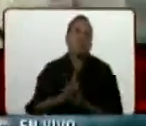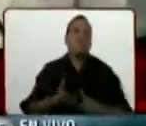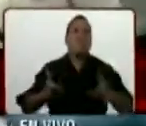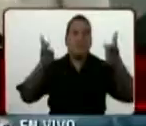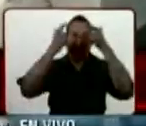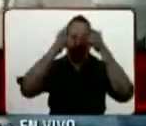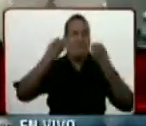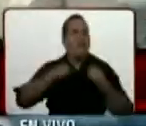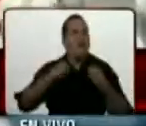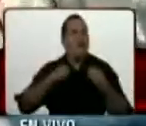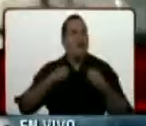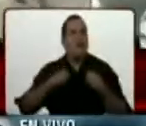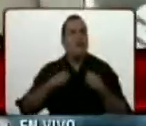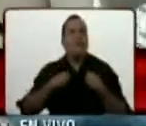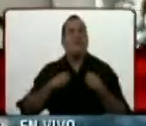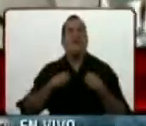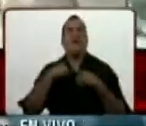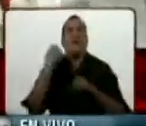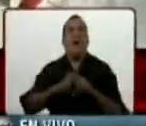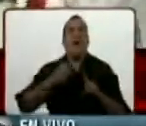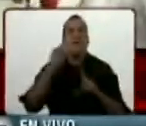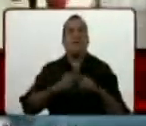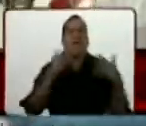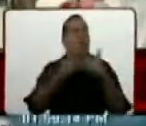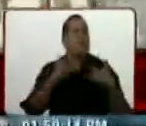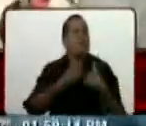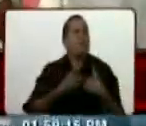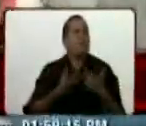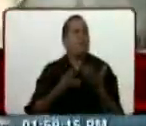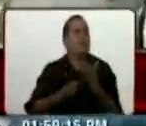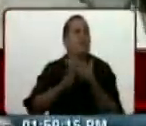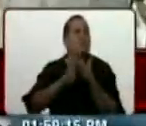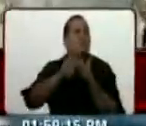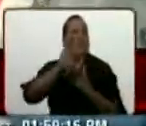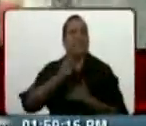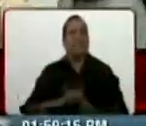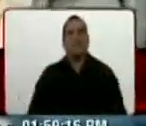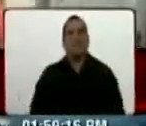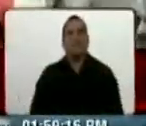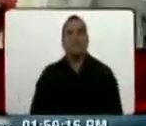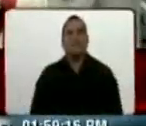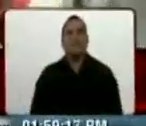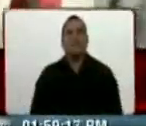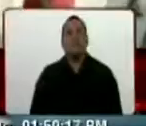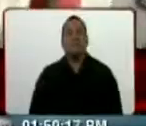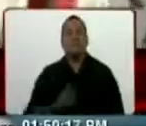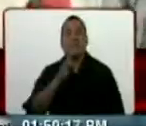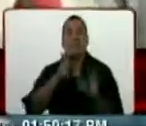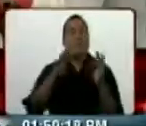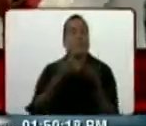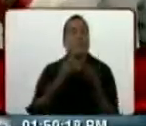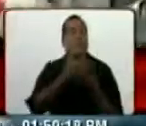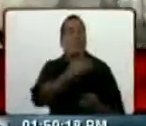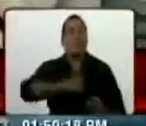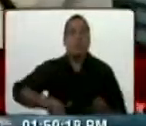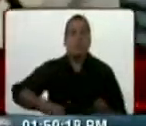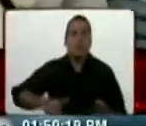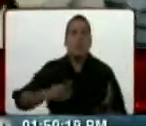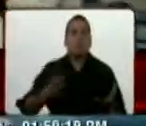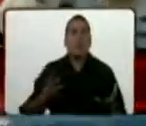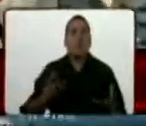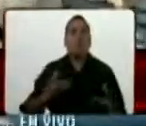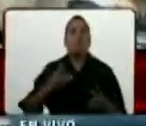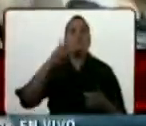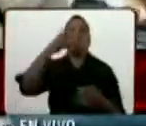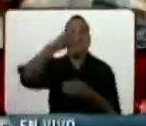Aquí vemos llegar ya a la familia del vicepresidente ejecutivo de la República y también del presidente Hugo Chávez, entrando justamente a este centro